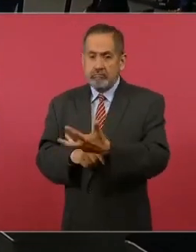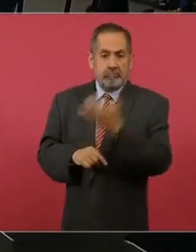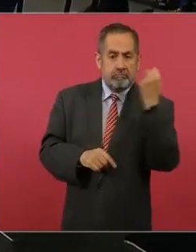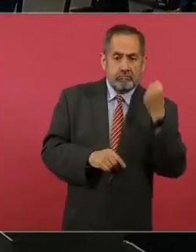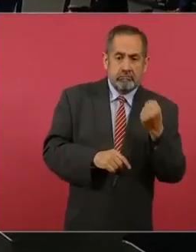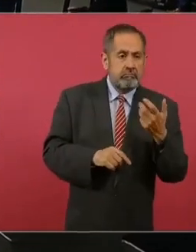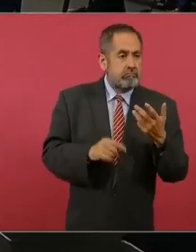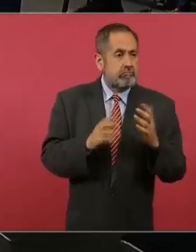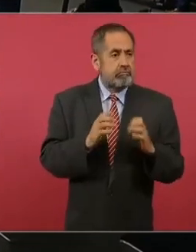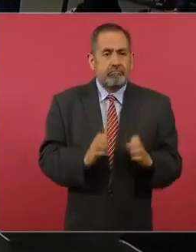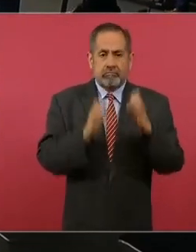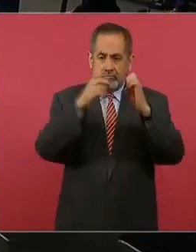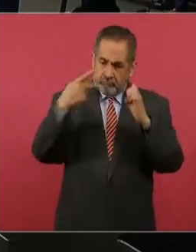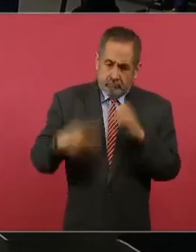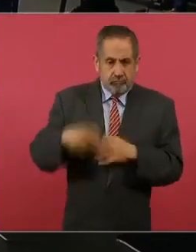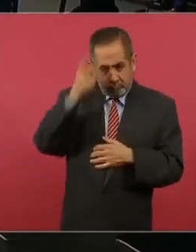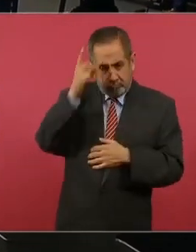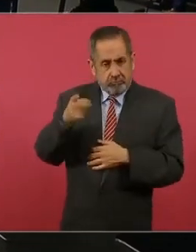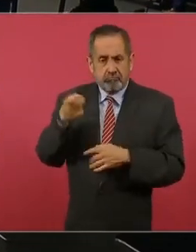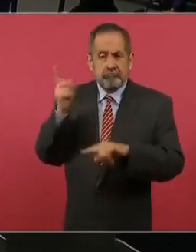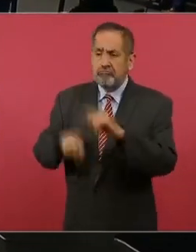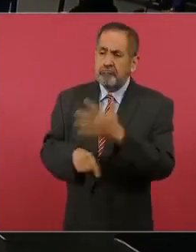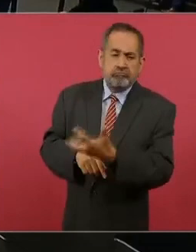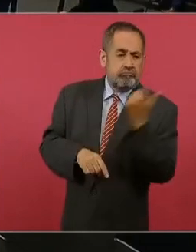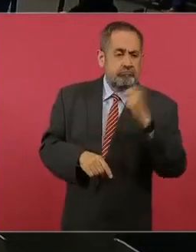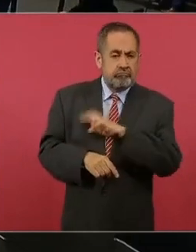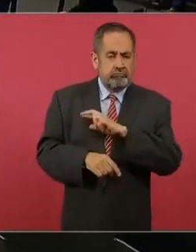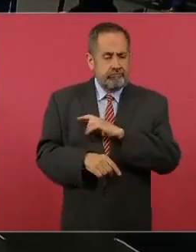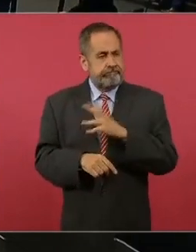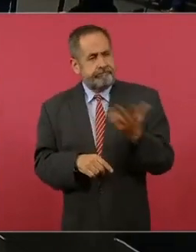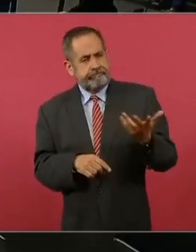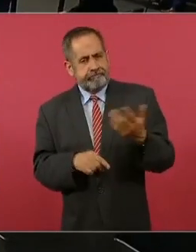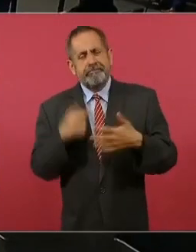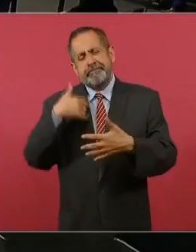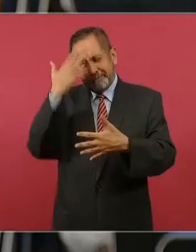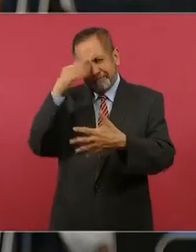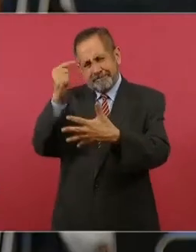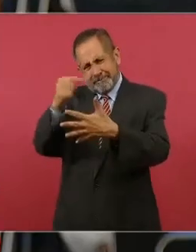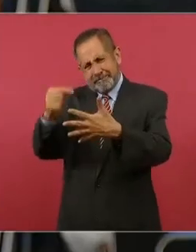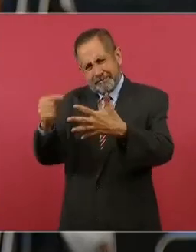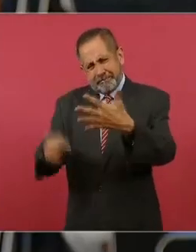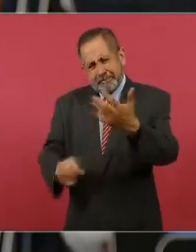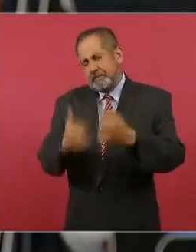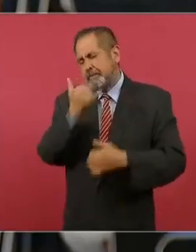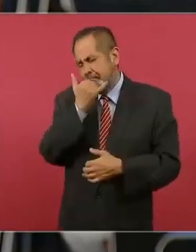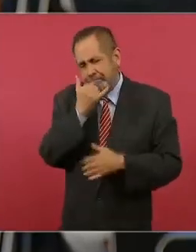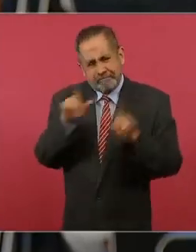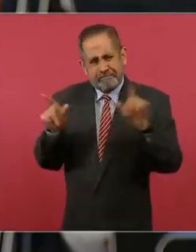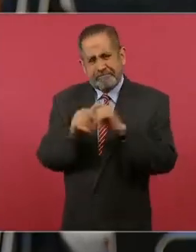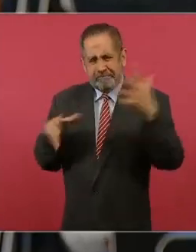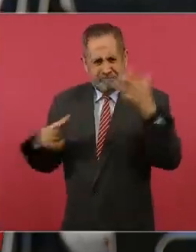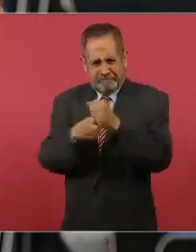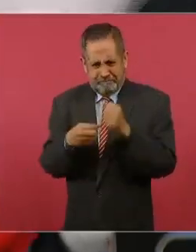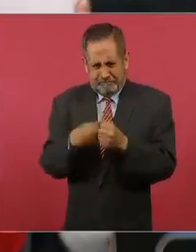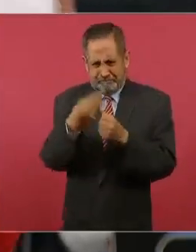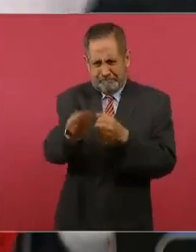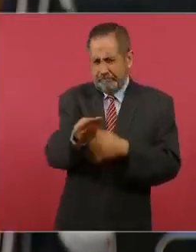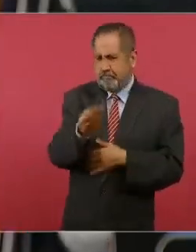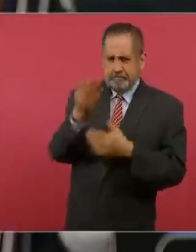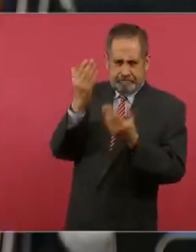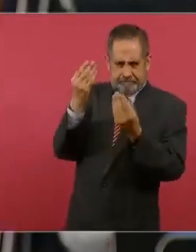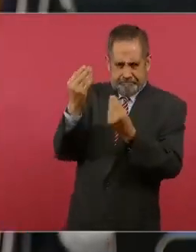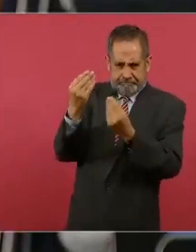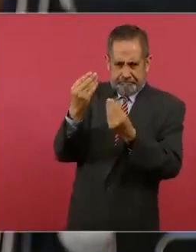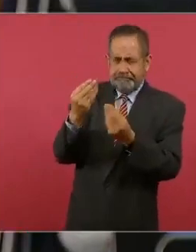de la privatización de un inmueble de la nación. Entonces también, ojalá nos pueda echar la mano. Yo sé que son muchos detalles, presidente, se los quise decir de detalle, pero aquí